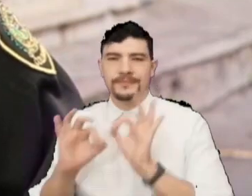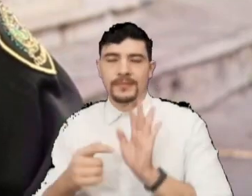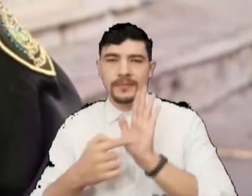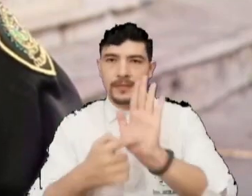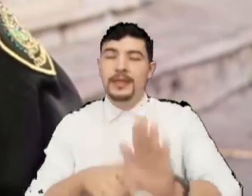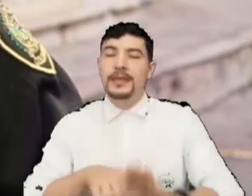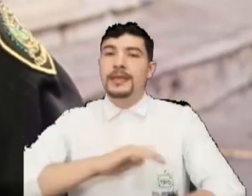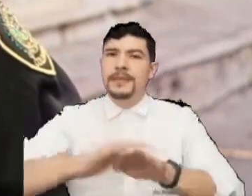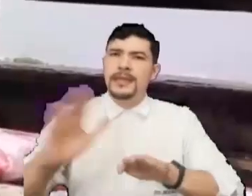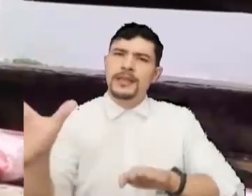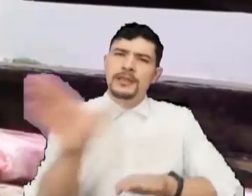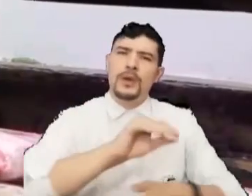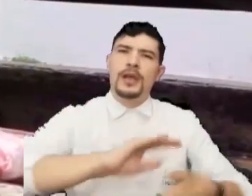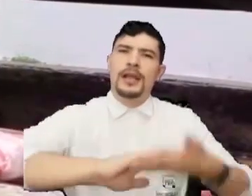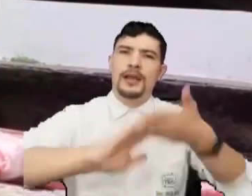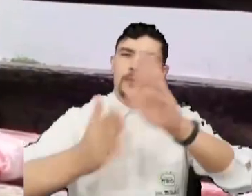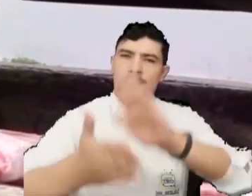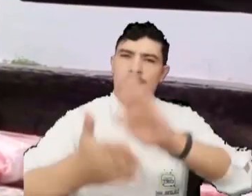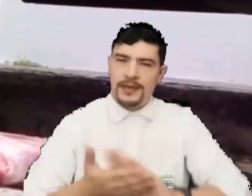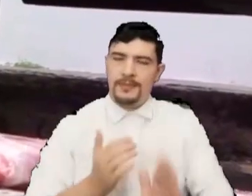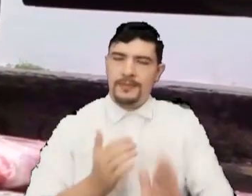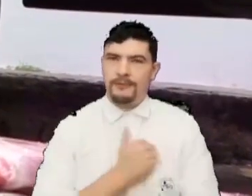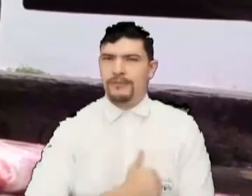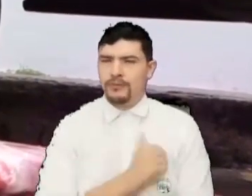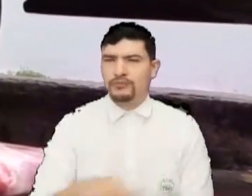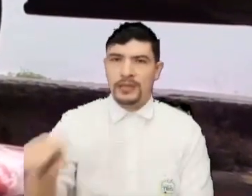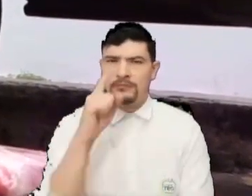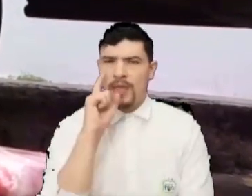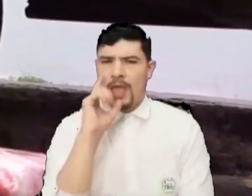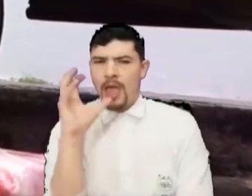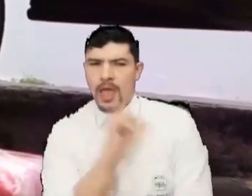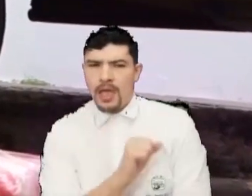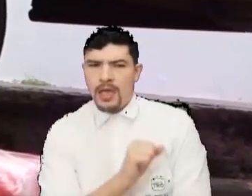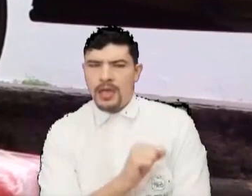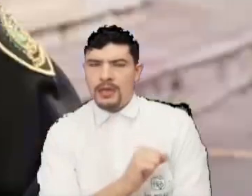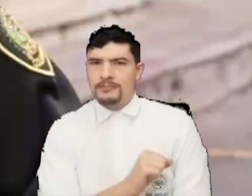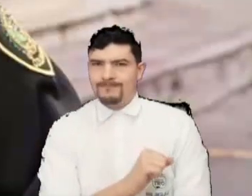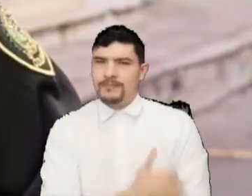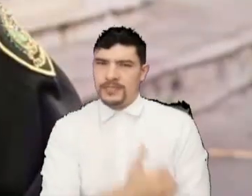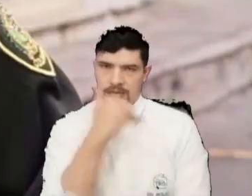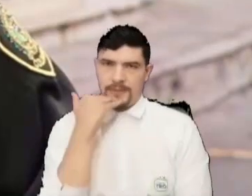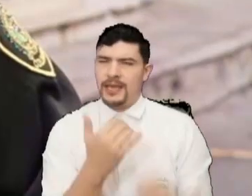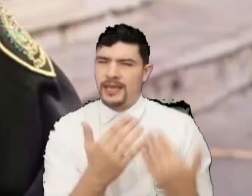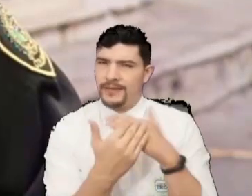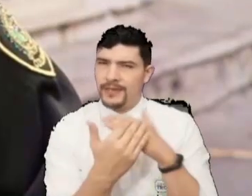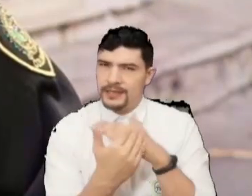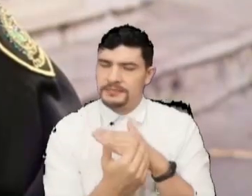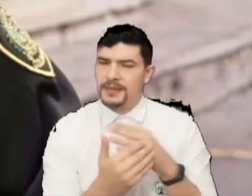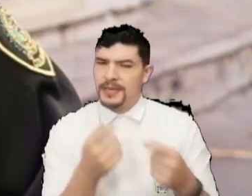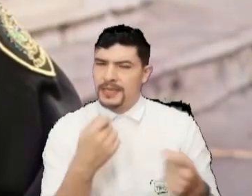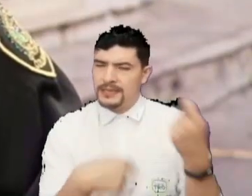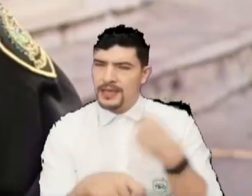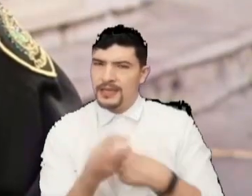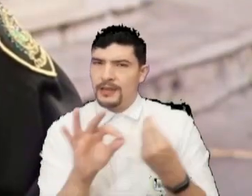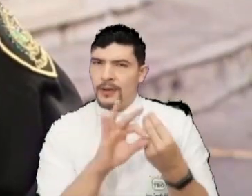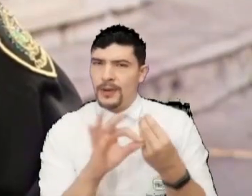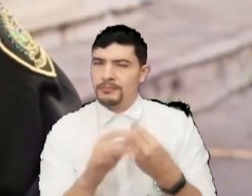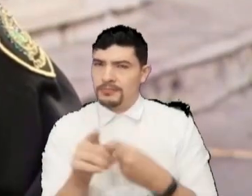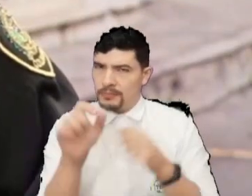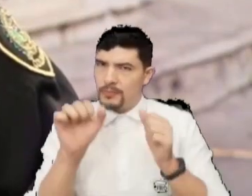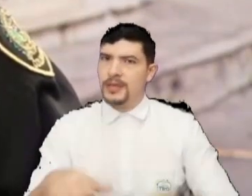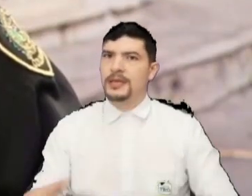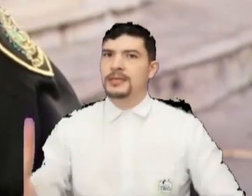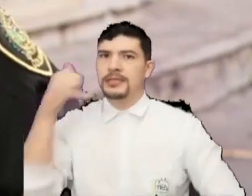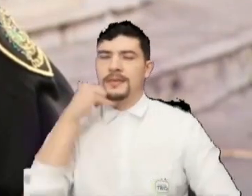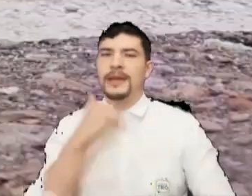denunció oportunamente el tráfico fabricación o comercialización de estupefacientes a la línea de emergencia 123 entre todos